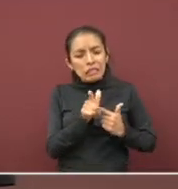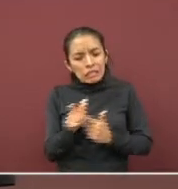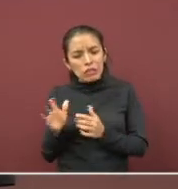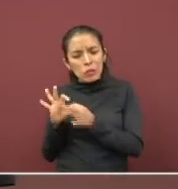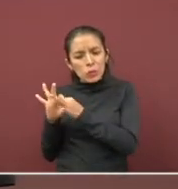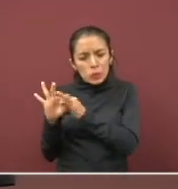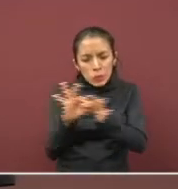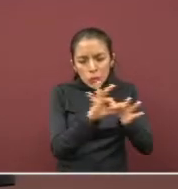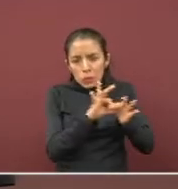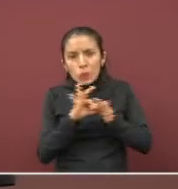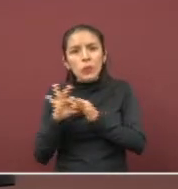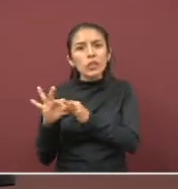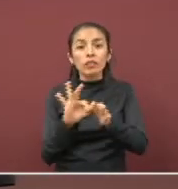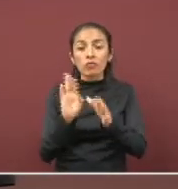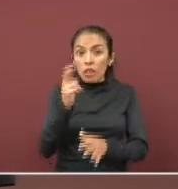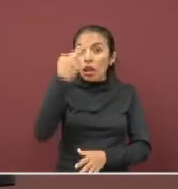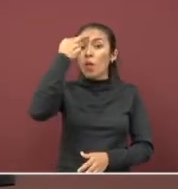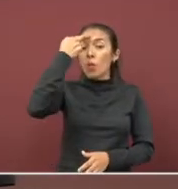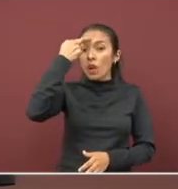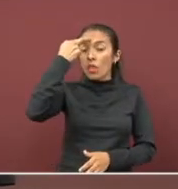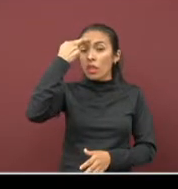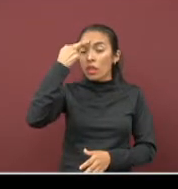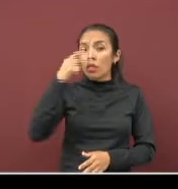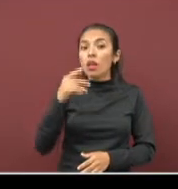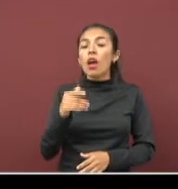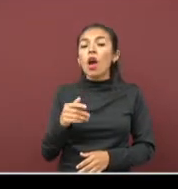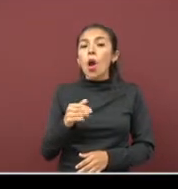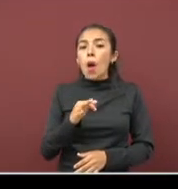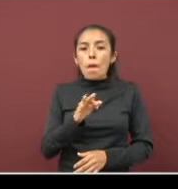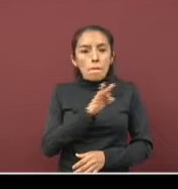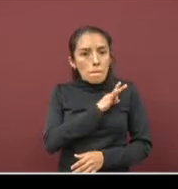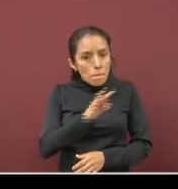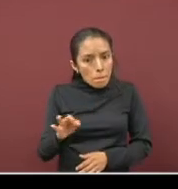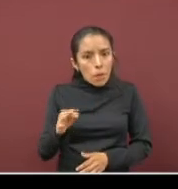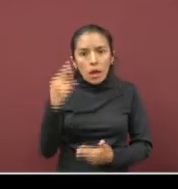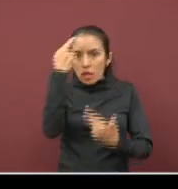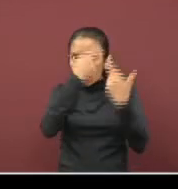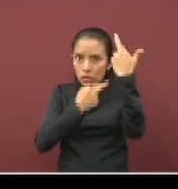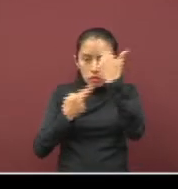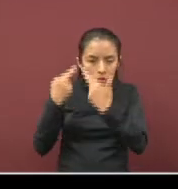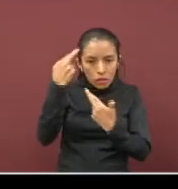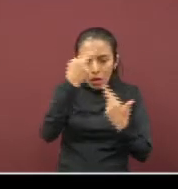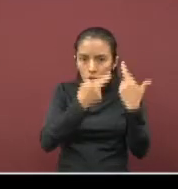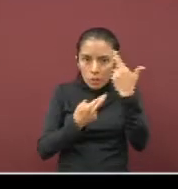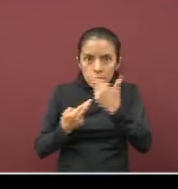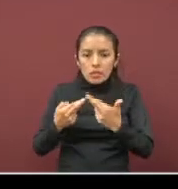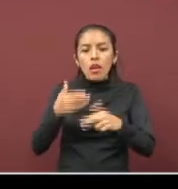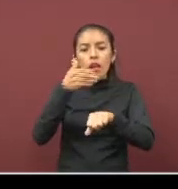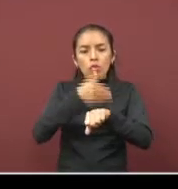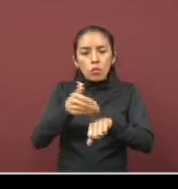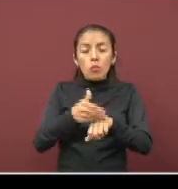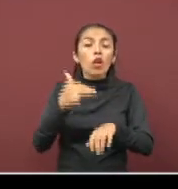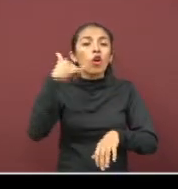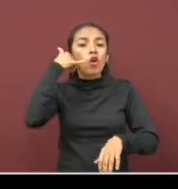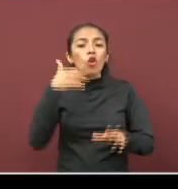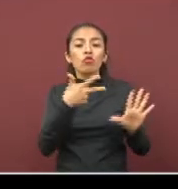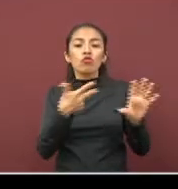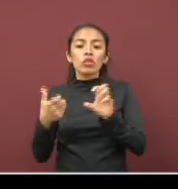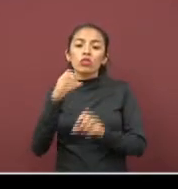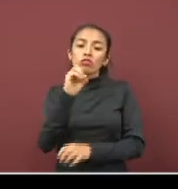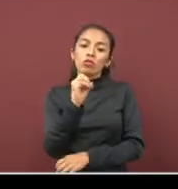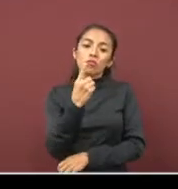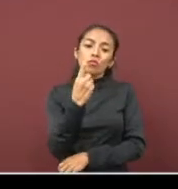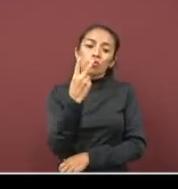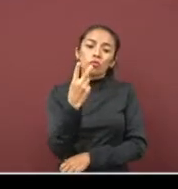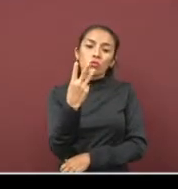recuerden que los canales de comunicación siguen atentos a ustedes como el número 800 0 1